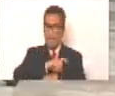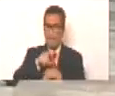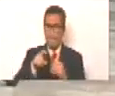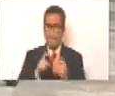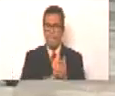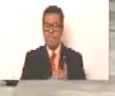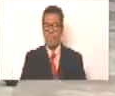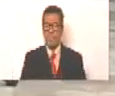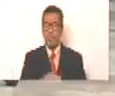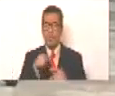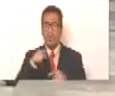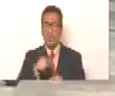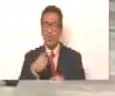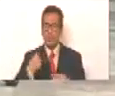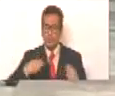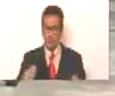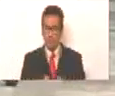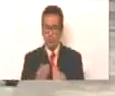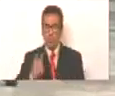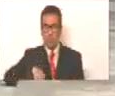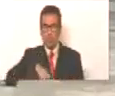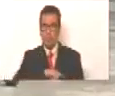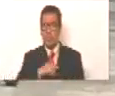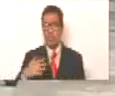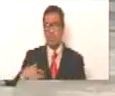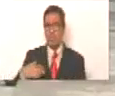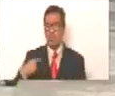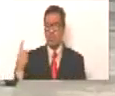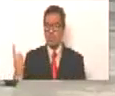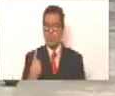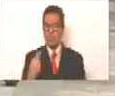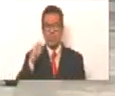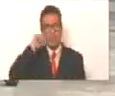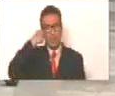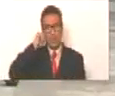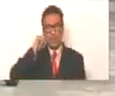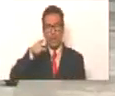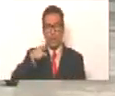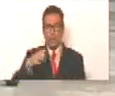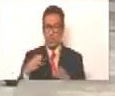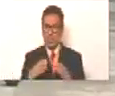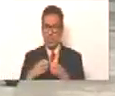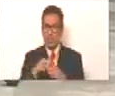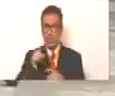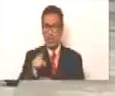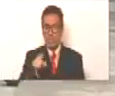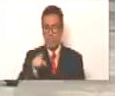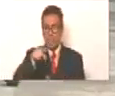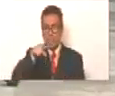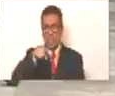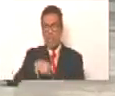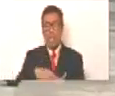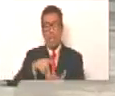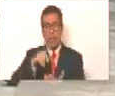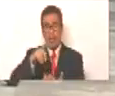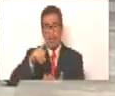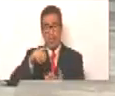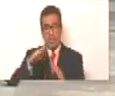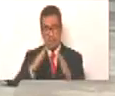está aquí con nosotros. Yo siento que está aquí. Yo recuerdo que en una reunión en Miraflores, a la cual tuve el privilegio de